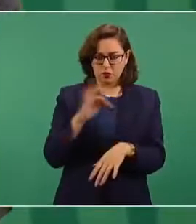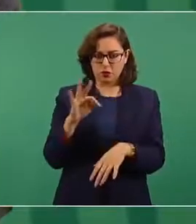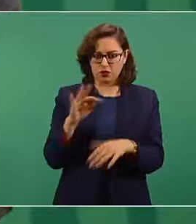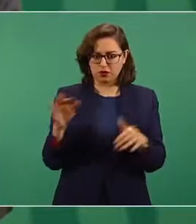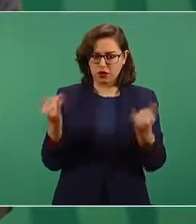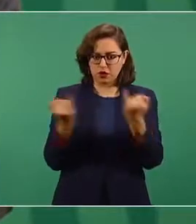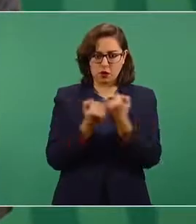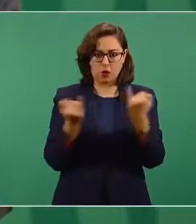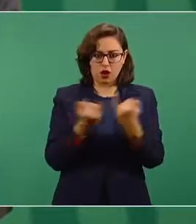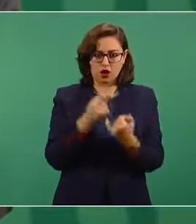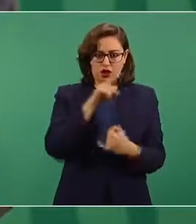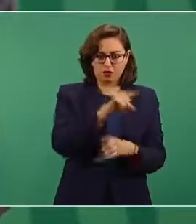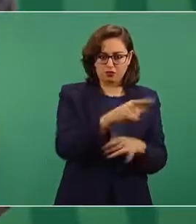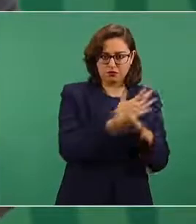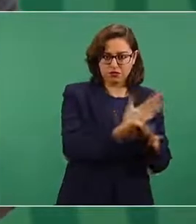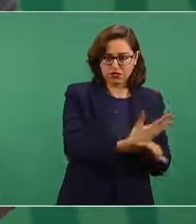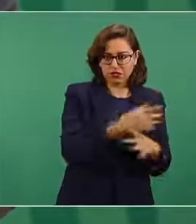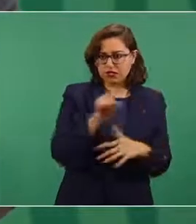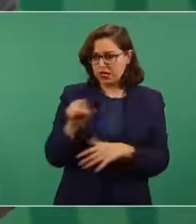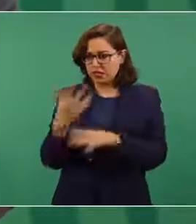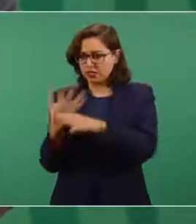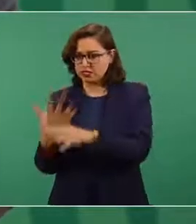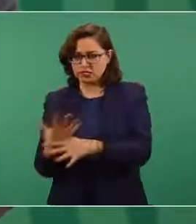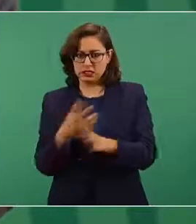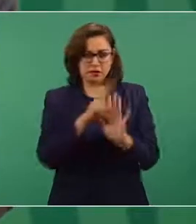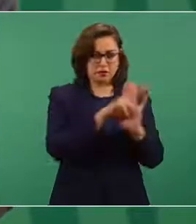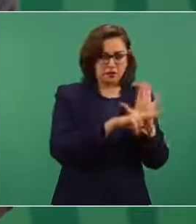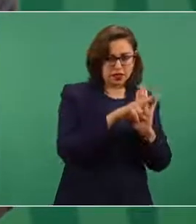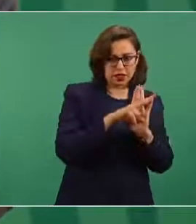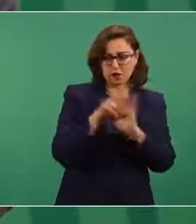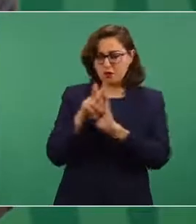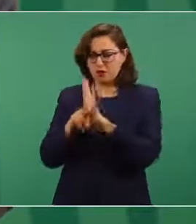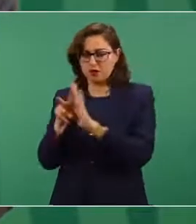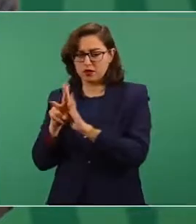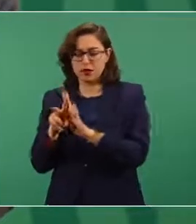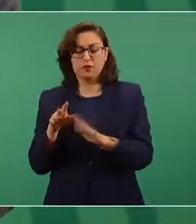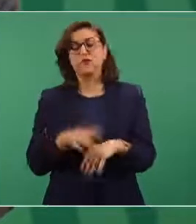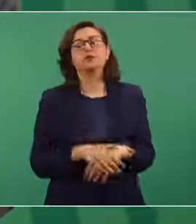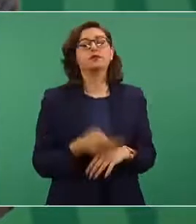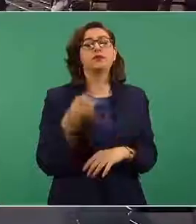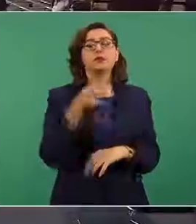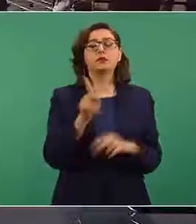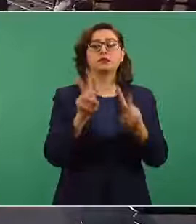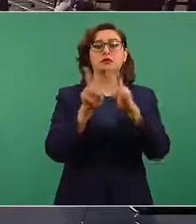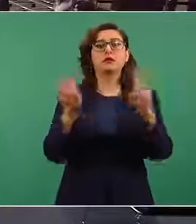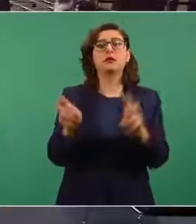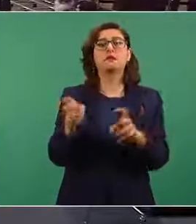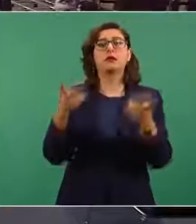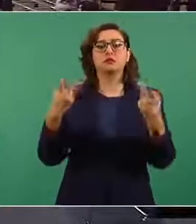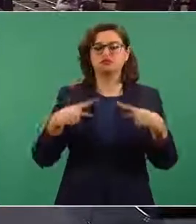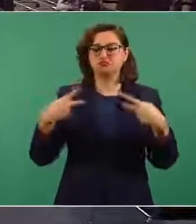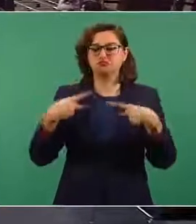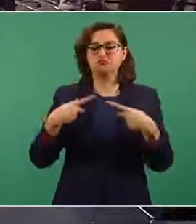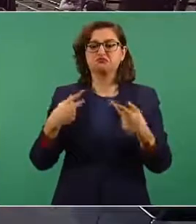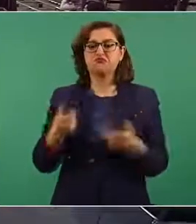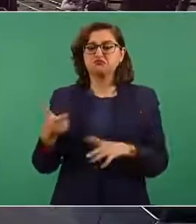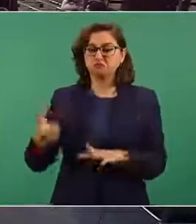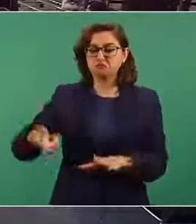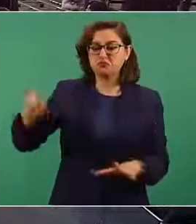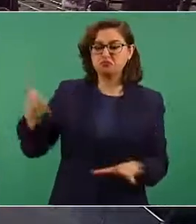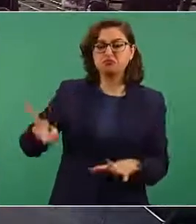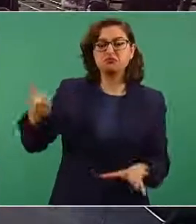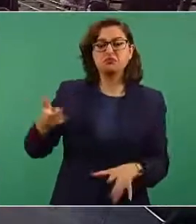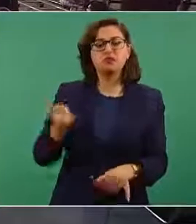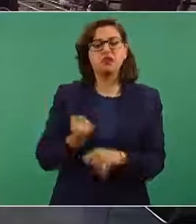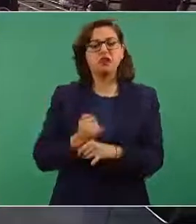parejo, los dos. Pero de la ejecución extrajudicial, presidente, de la información.